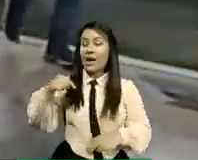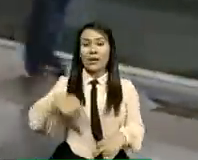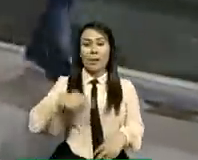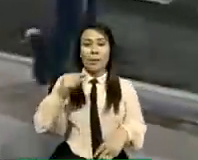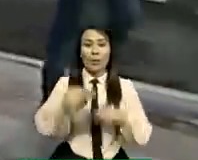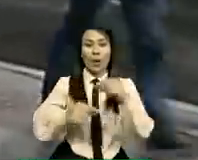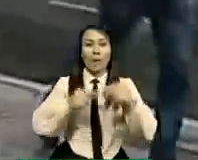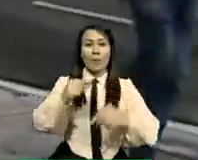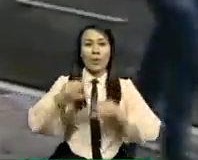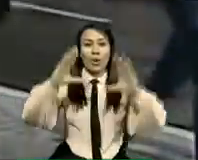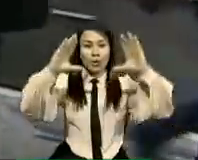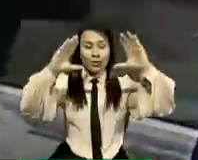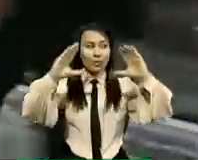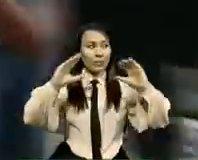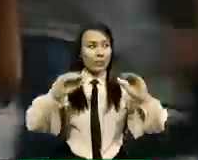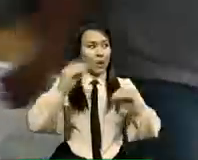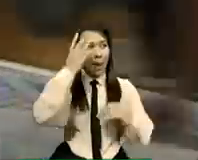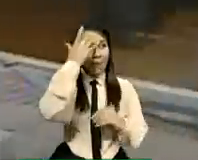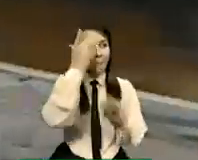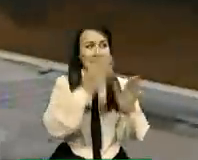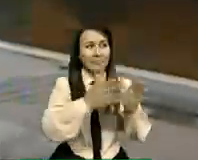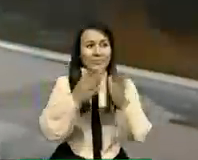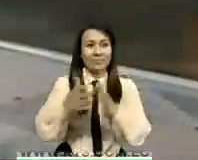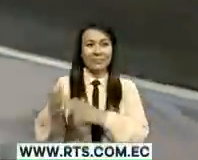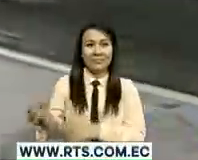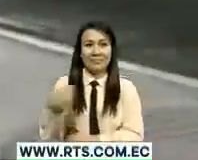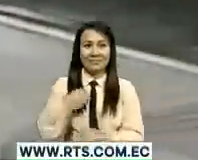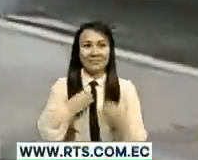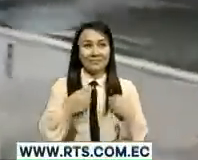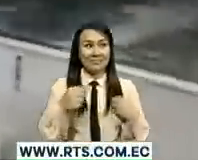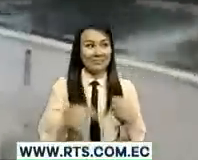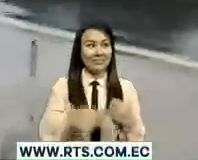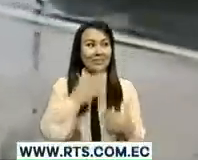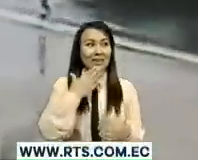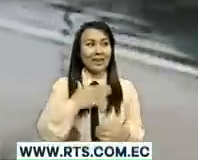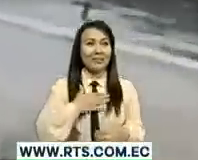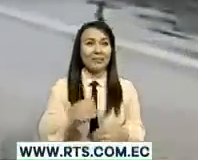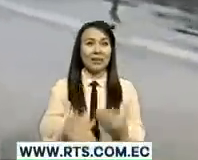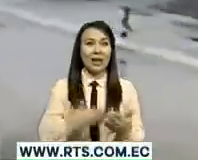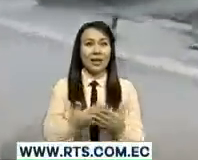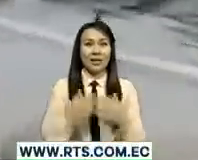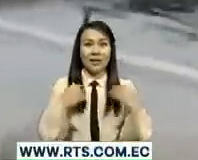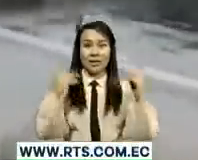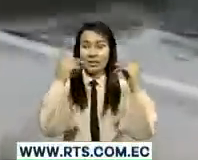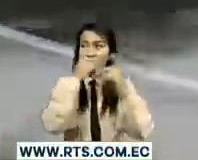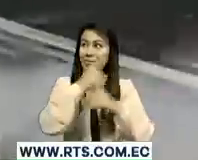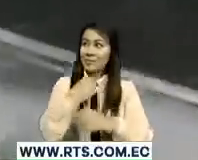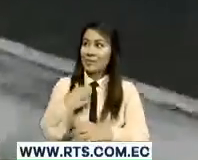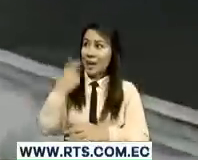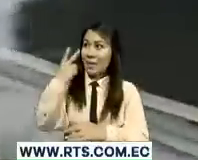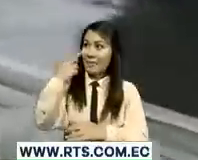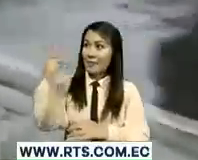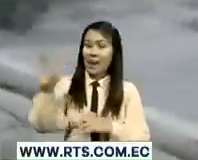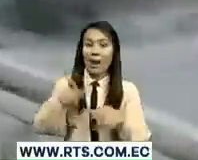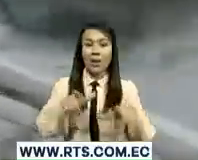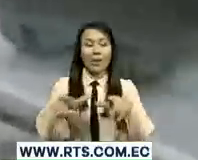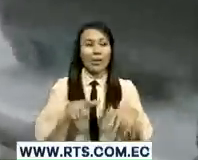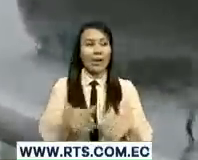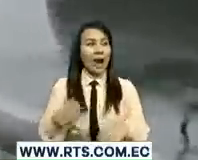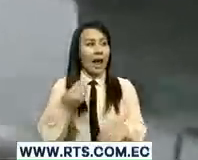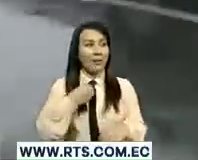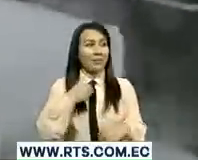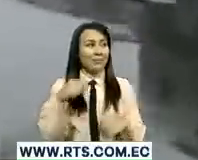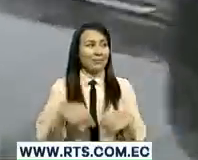bajando la intensidad de la lluvia, sin embargo, hay que tomar las medidas de precaución respectivas, porque lógicamente se